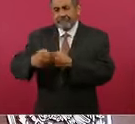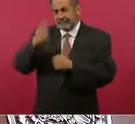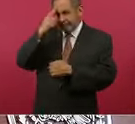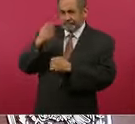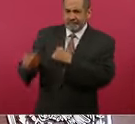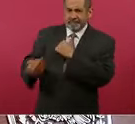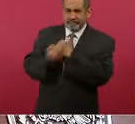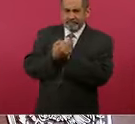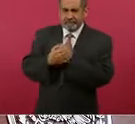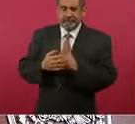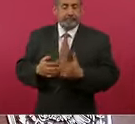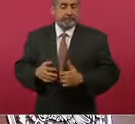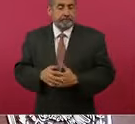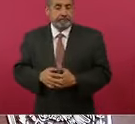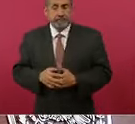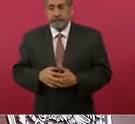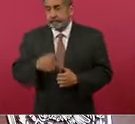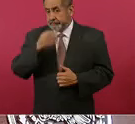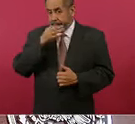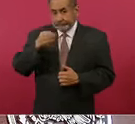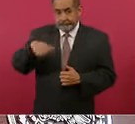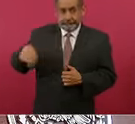para los jóvenes,